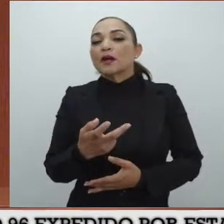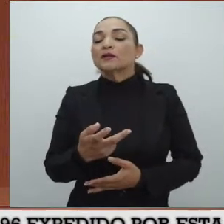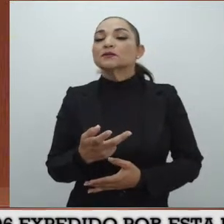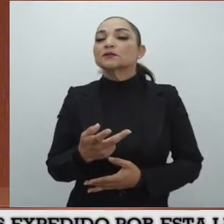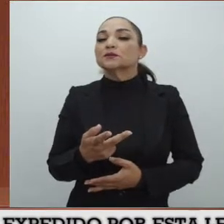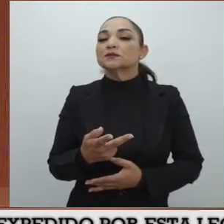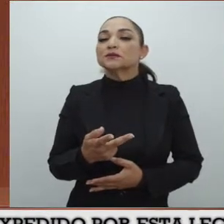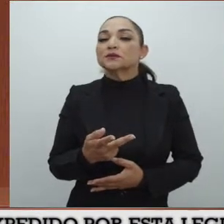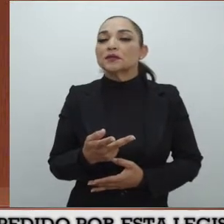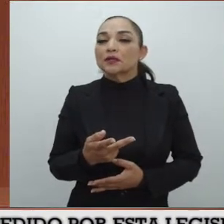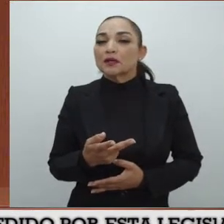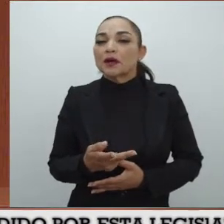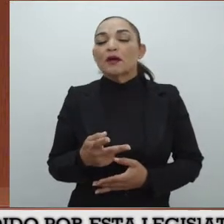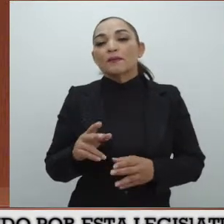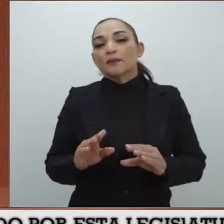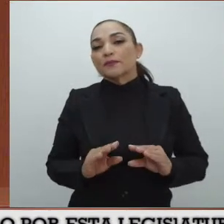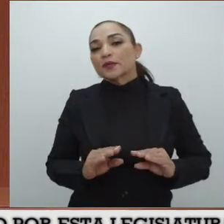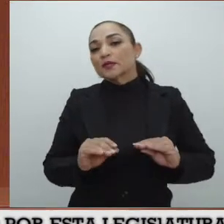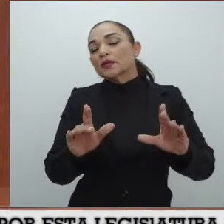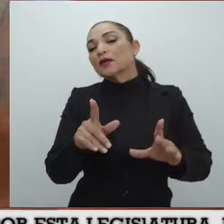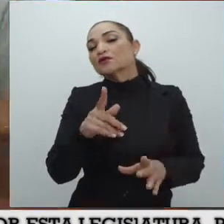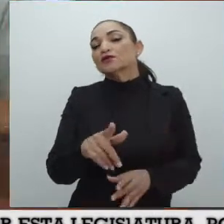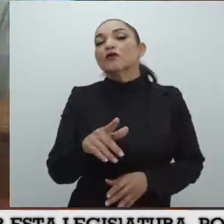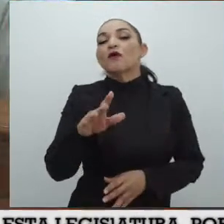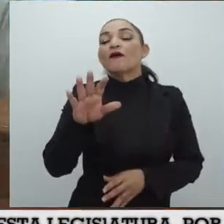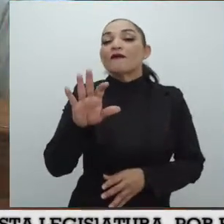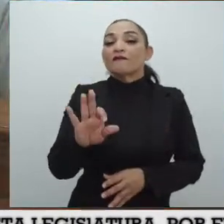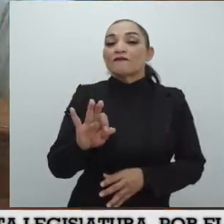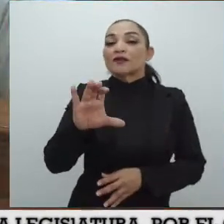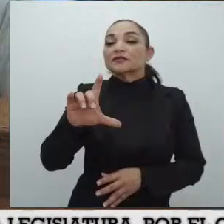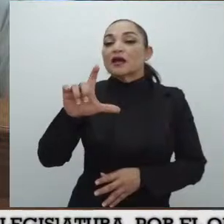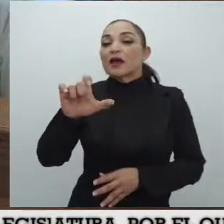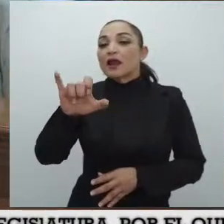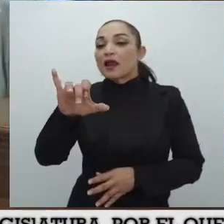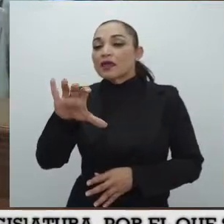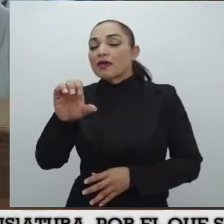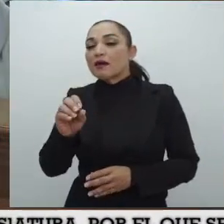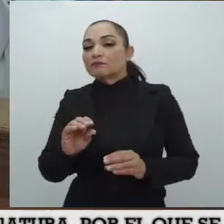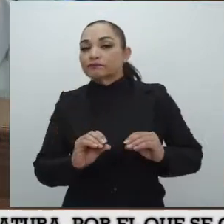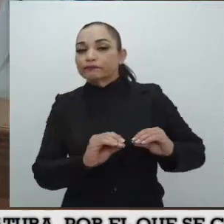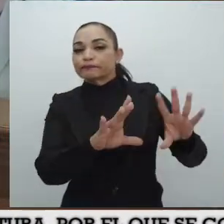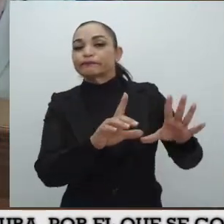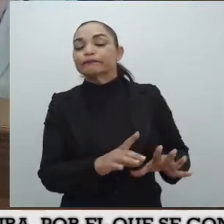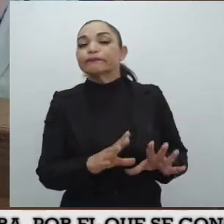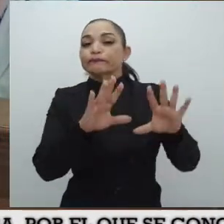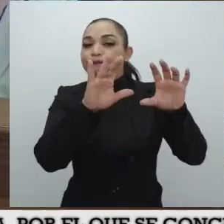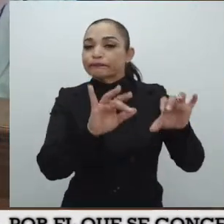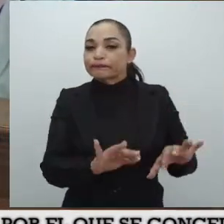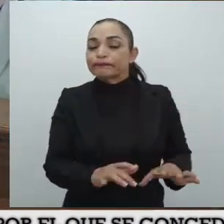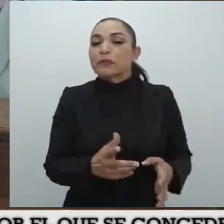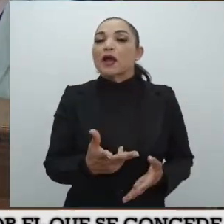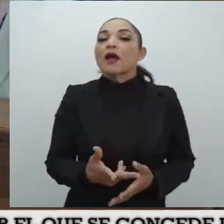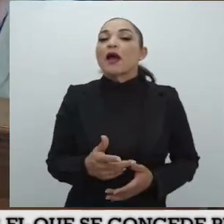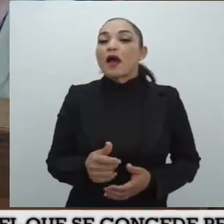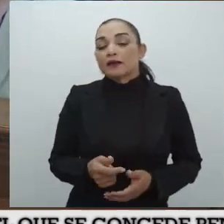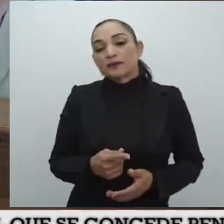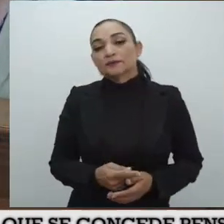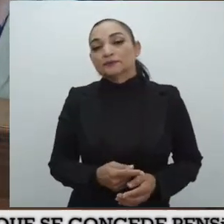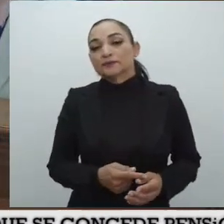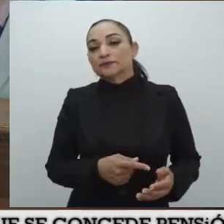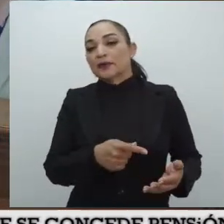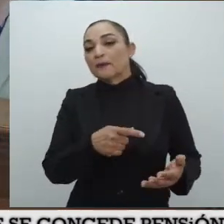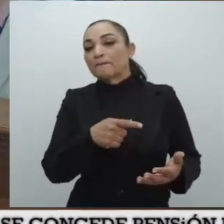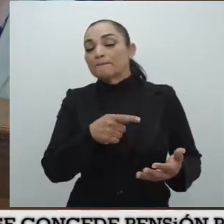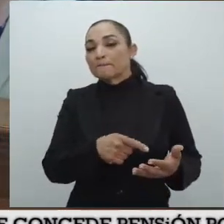de la procedencia de permitir emitida por la propia Fiscalía con base en la información que contestaba en lo siguiente administrativo. En atención a la